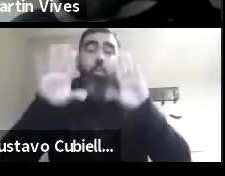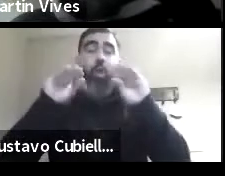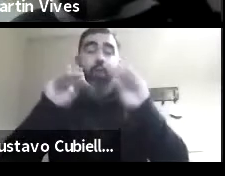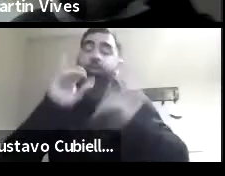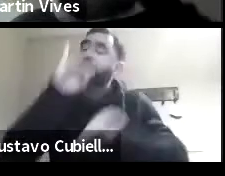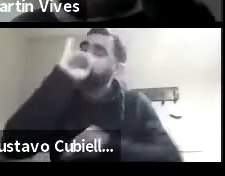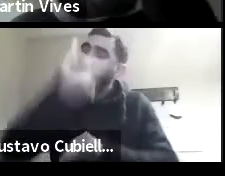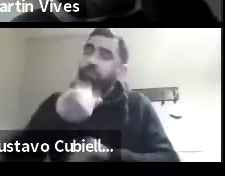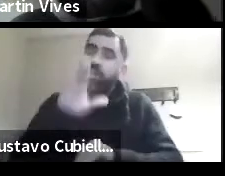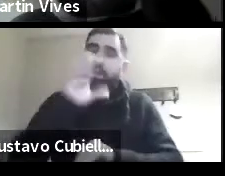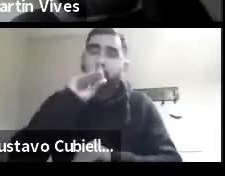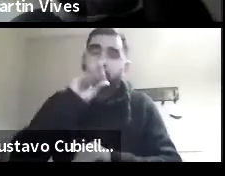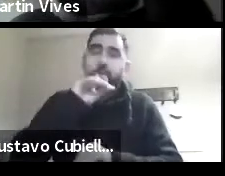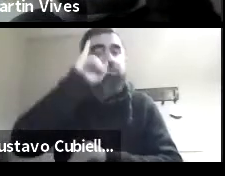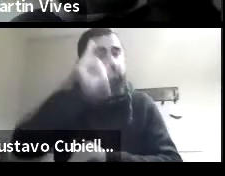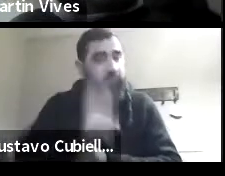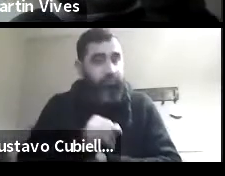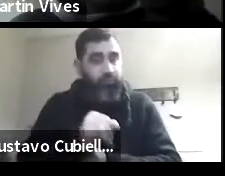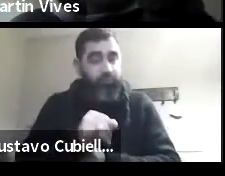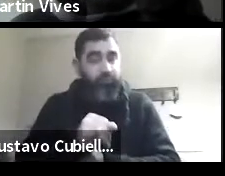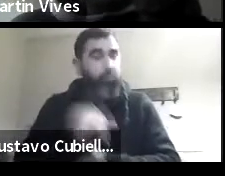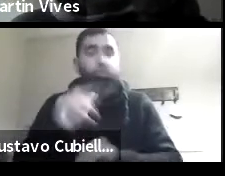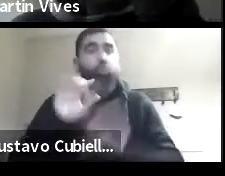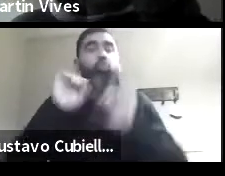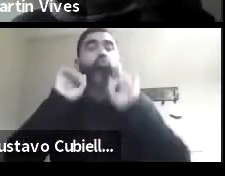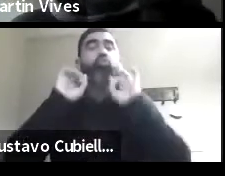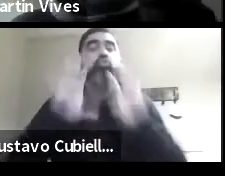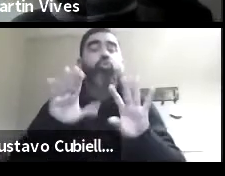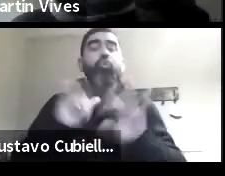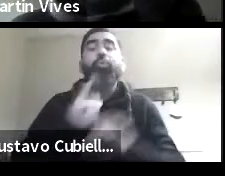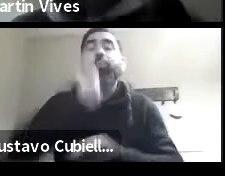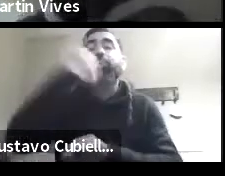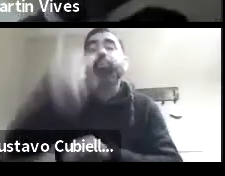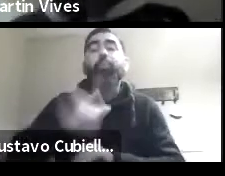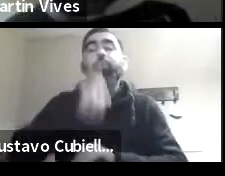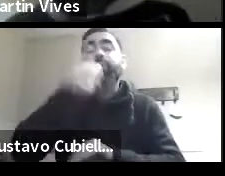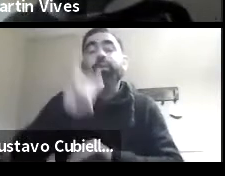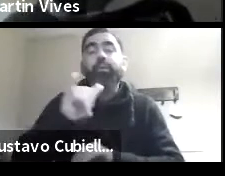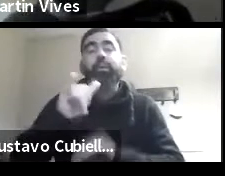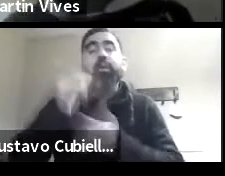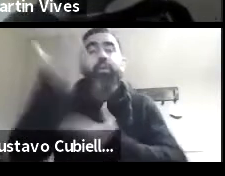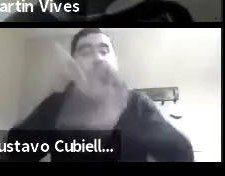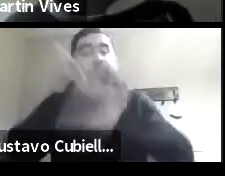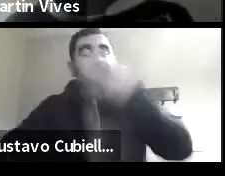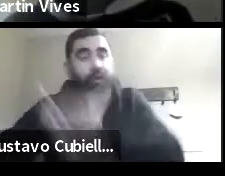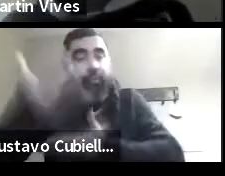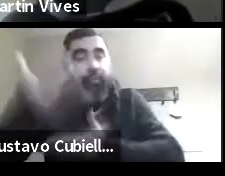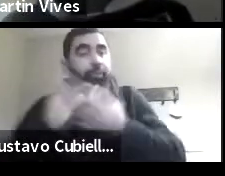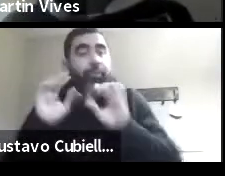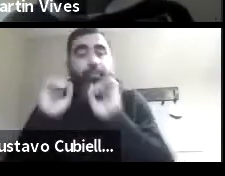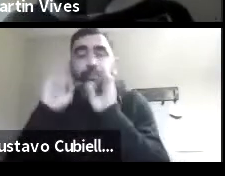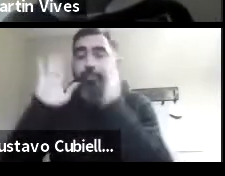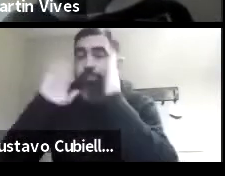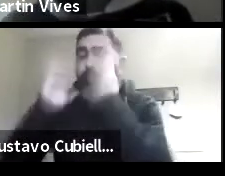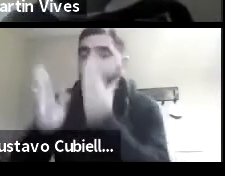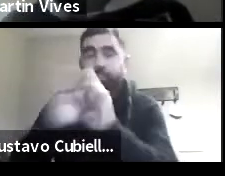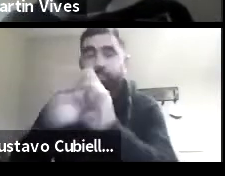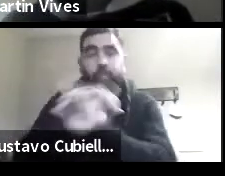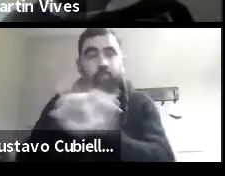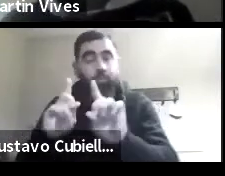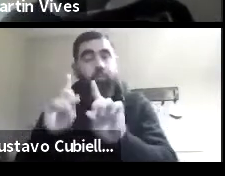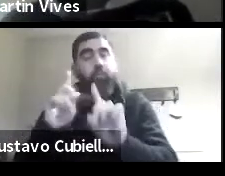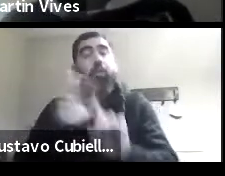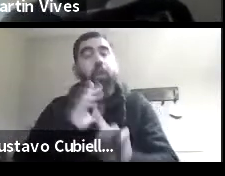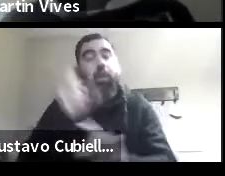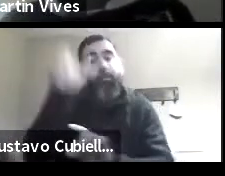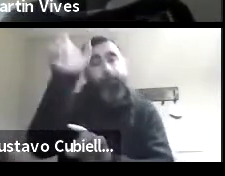de esto también hay que hablar. No se trata solamente de contar que la discapacidad, obviamente, no está en la persona,